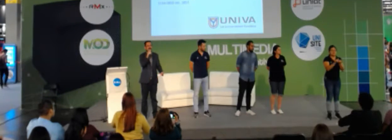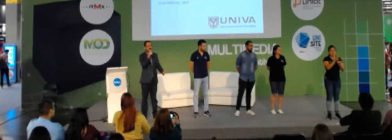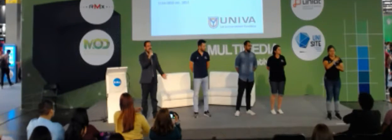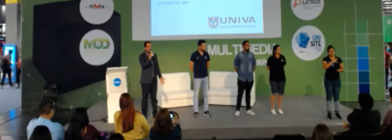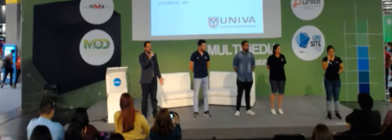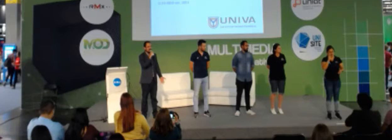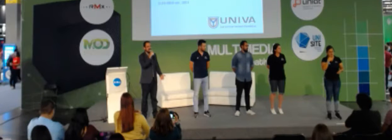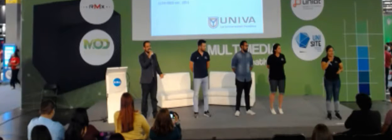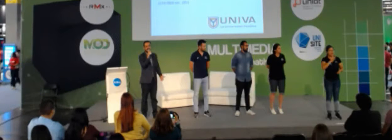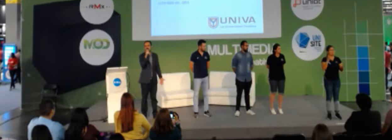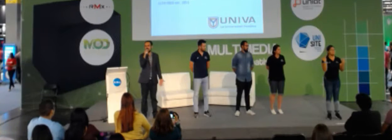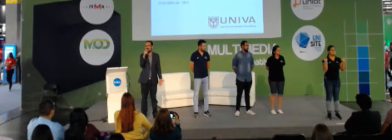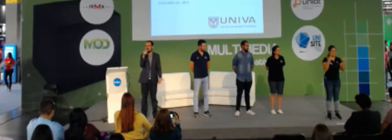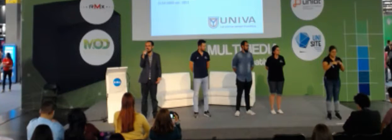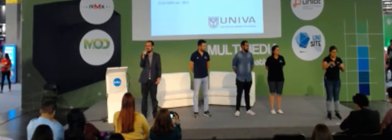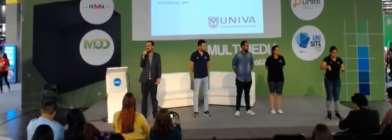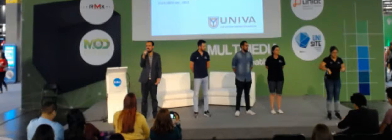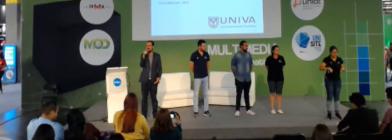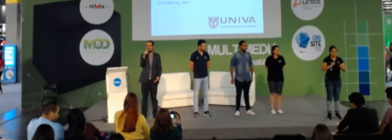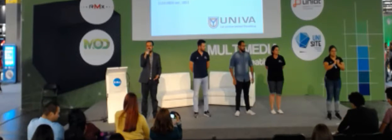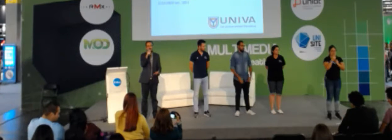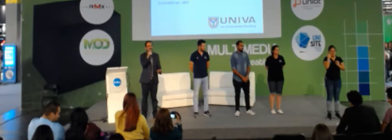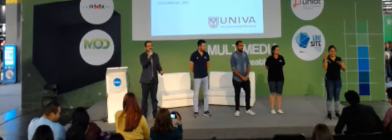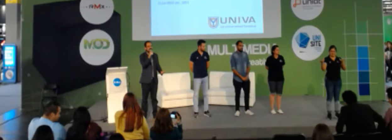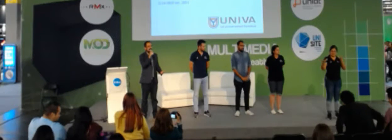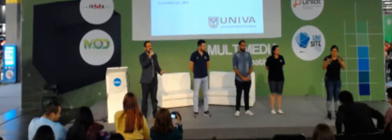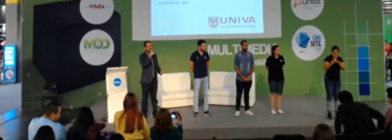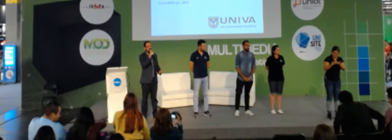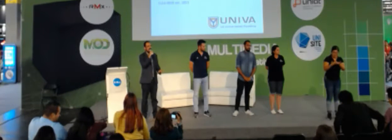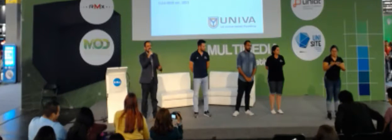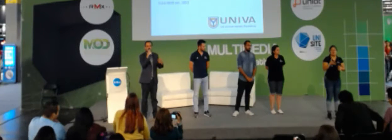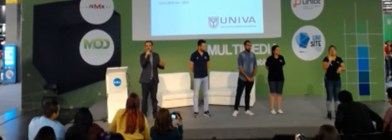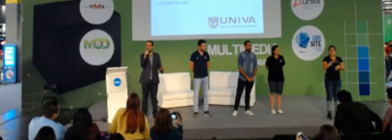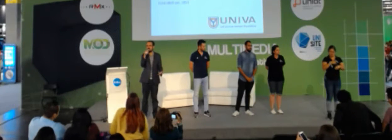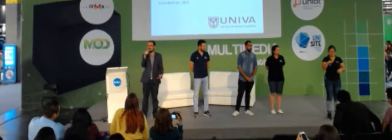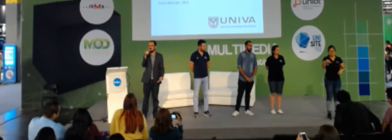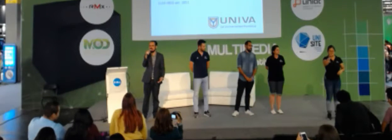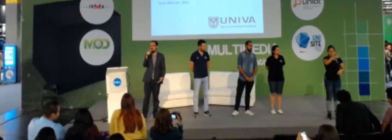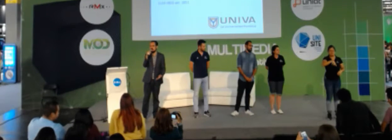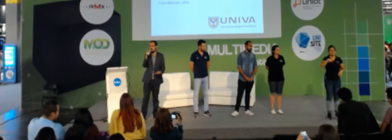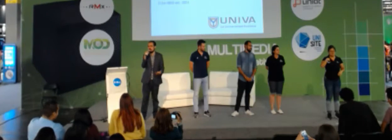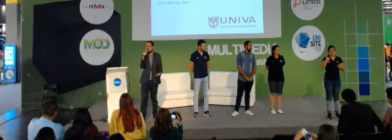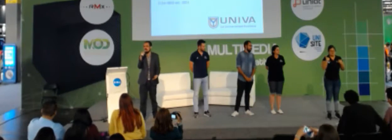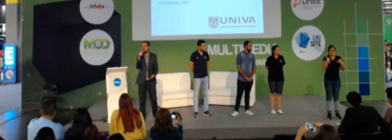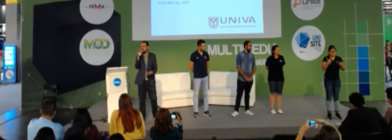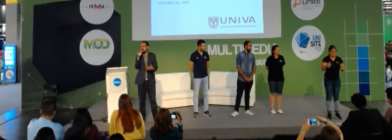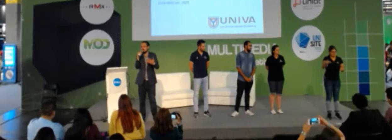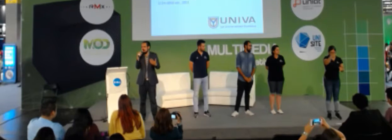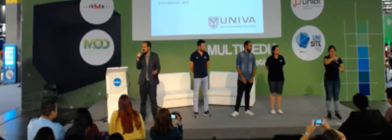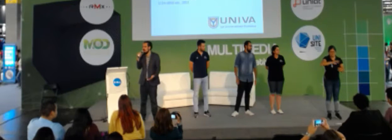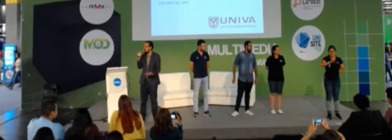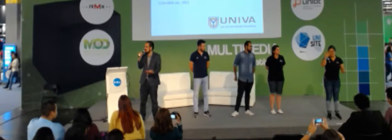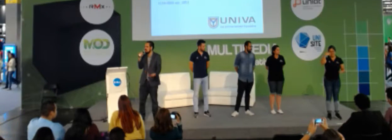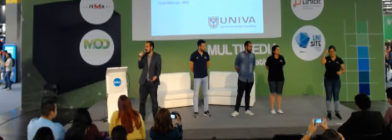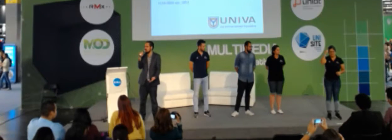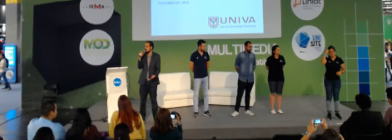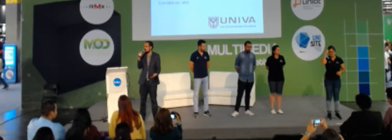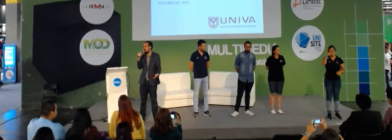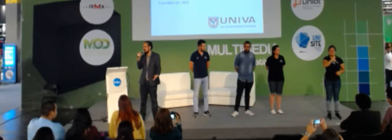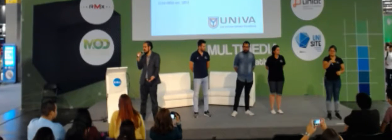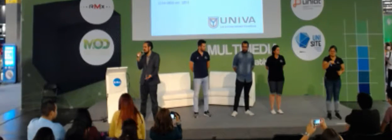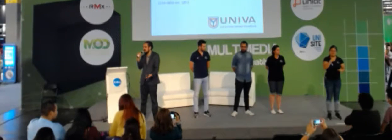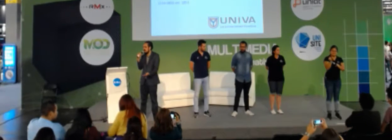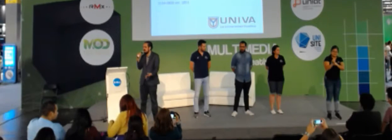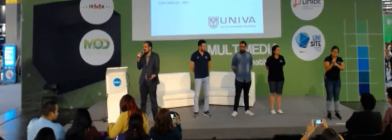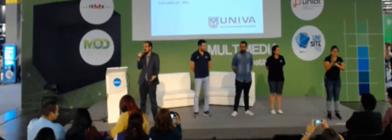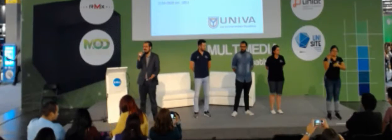hay maestros interesados en la causa y nosotros estamos muy conscientes, o al menos nos preparamos y estudiamos, porque